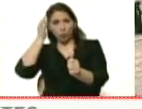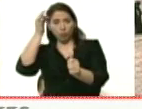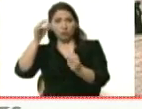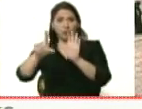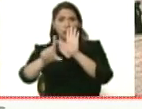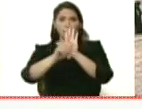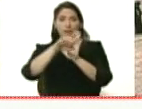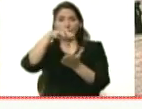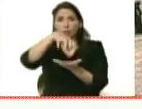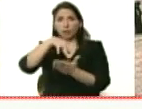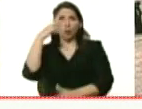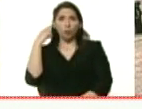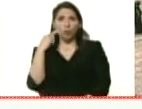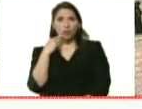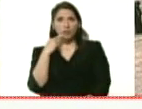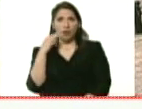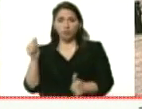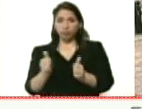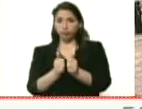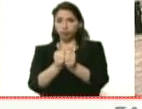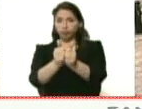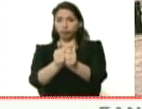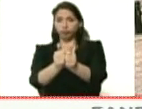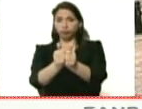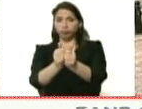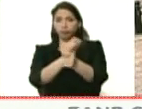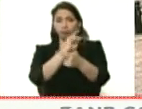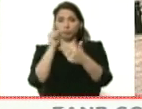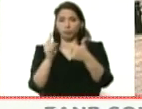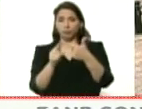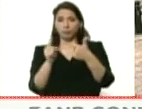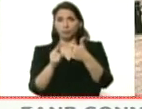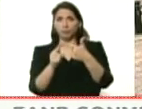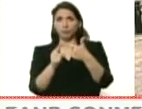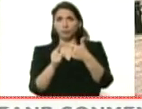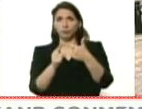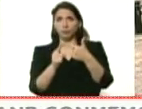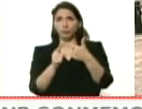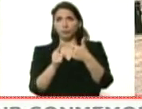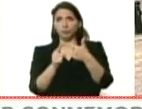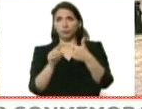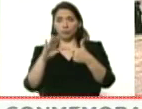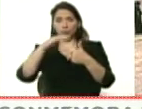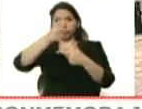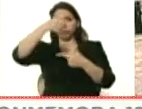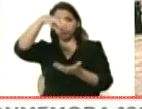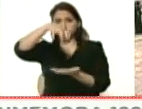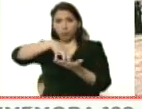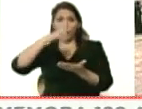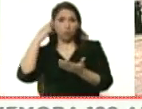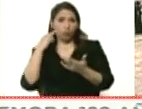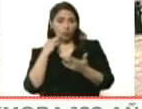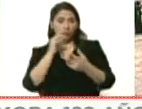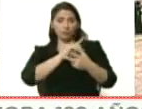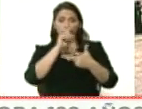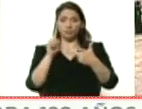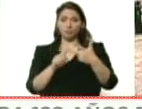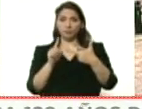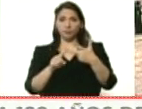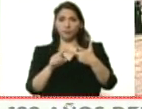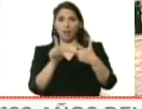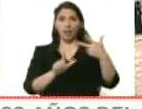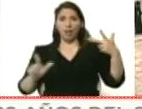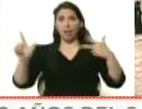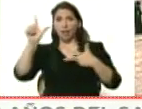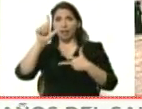del Estado. El ciudadano doctor Orlando Alcalá, fiscal superior del Estado Bolívar. El ciudadano licenciado